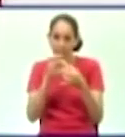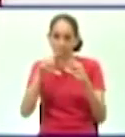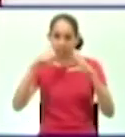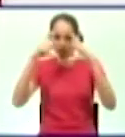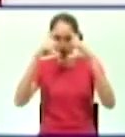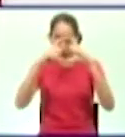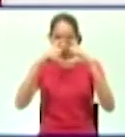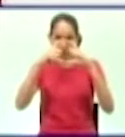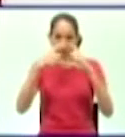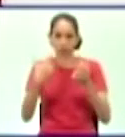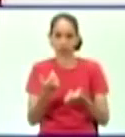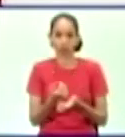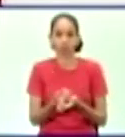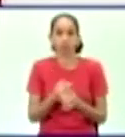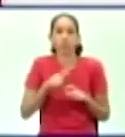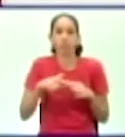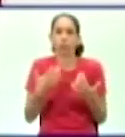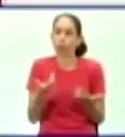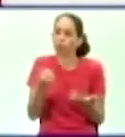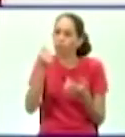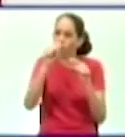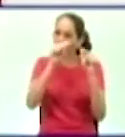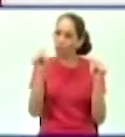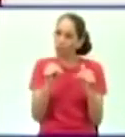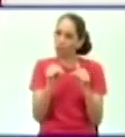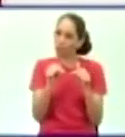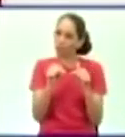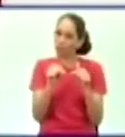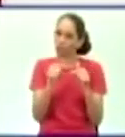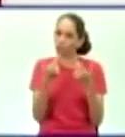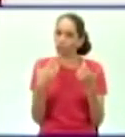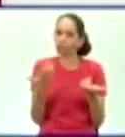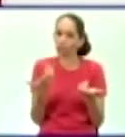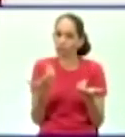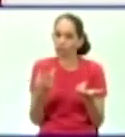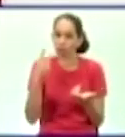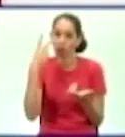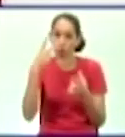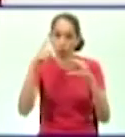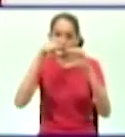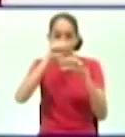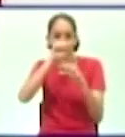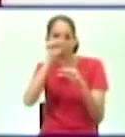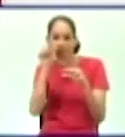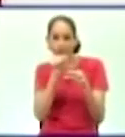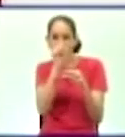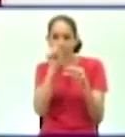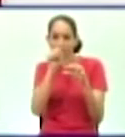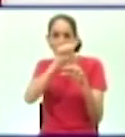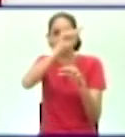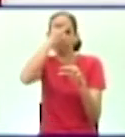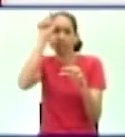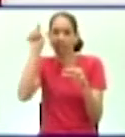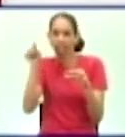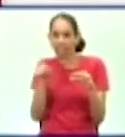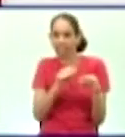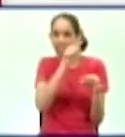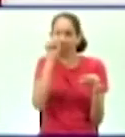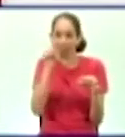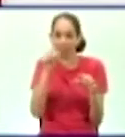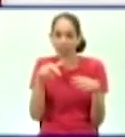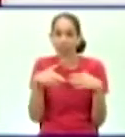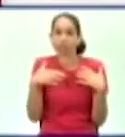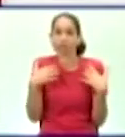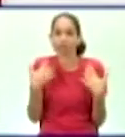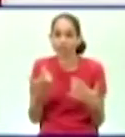el área de la corona circular, sí, aquella que está formada por dos circunferencias concéntricas. ¿Cómo la calculábamos?